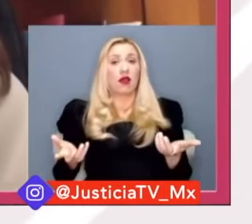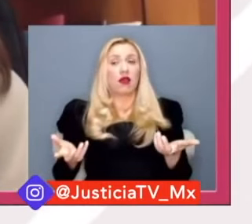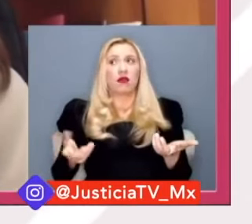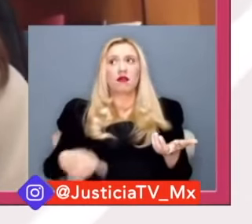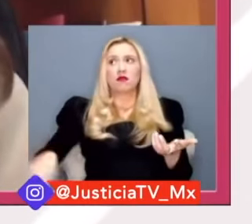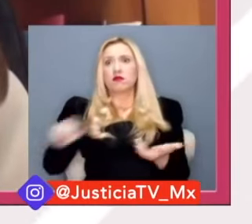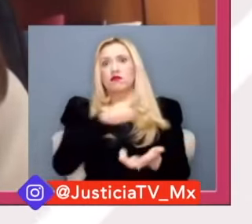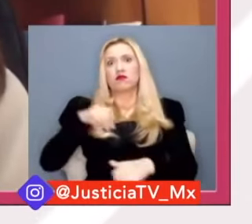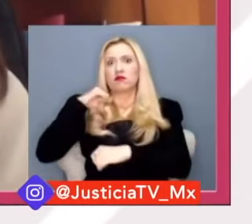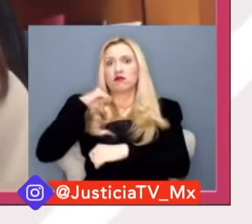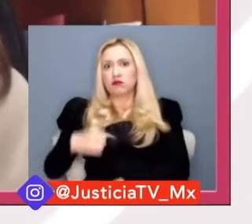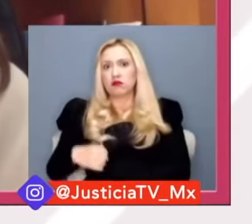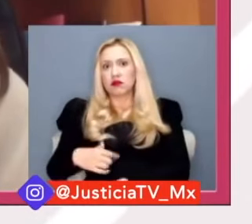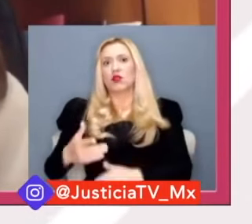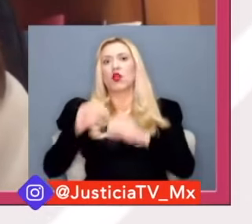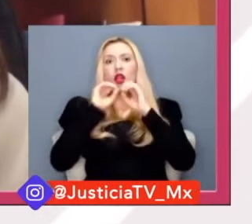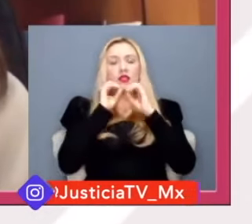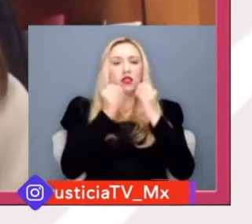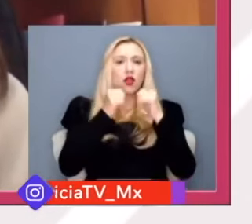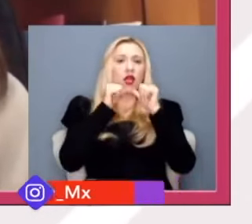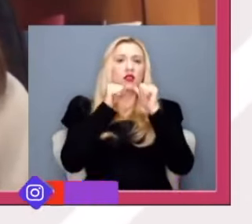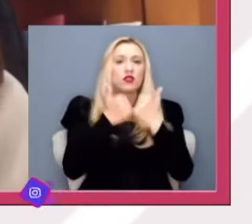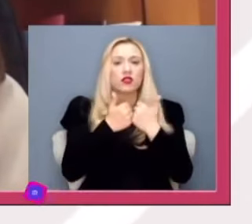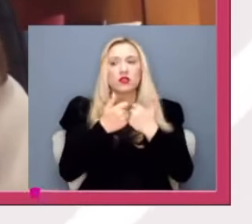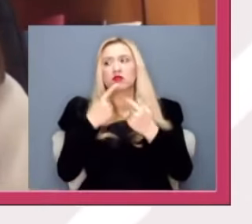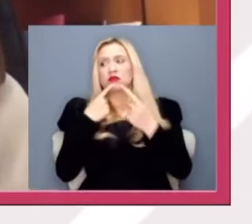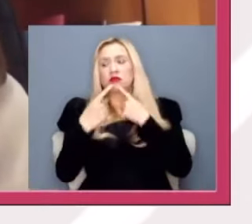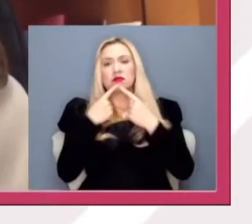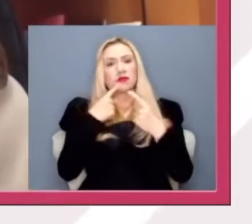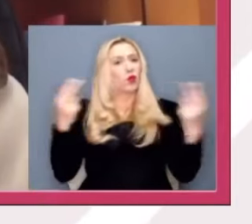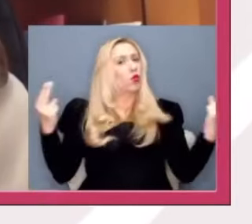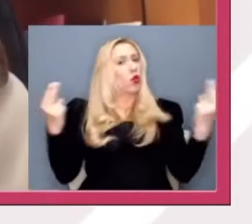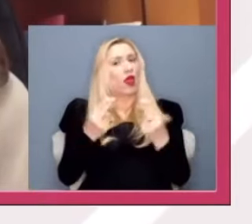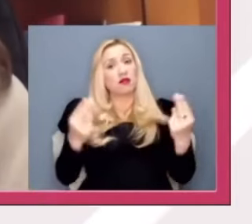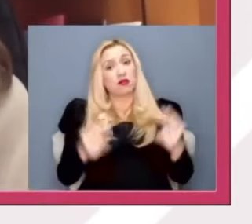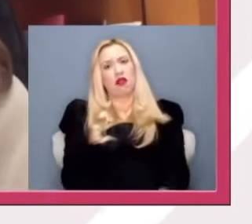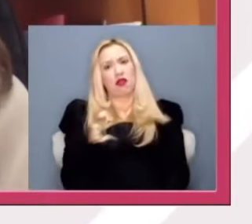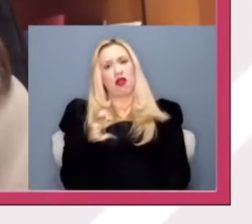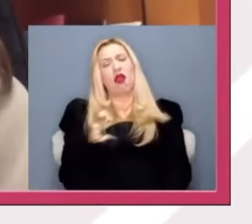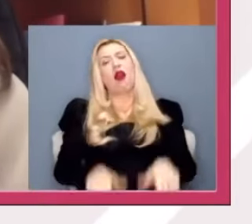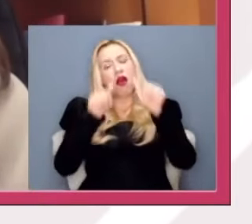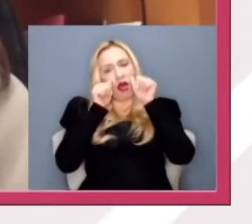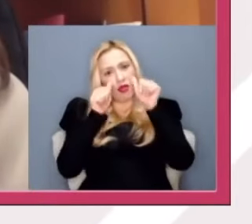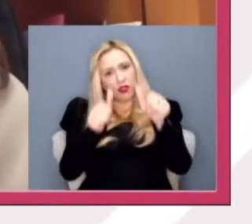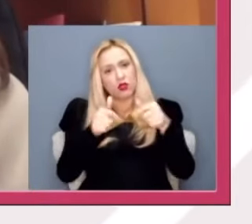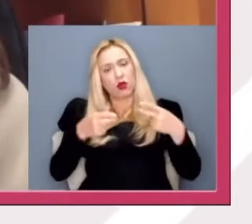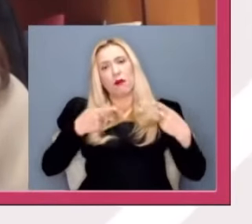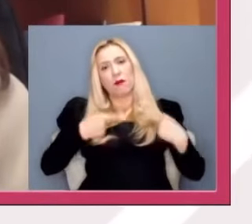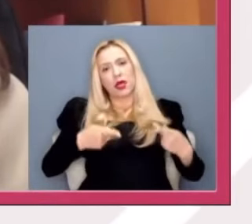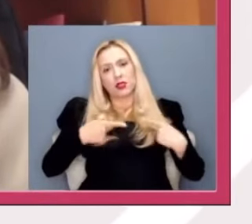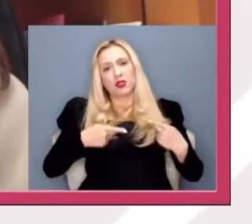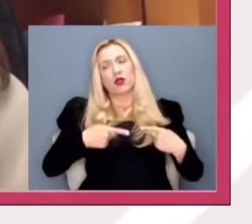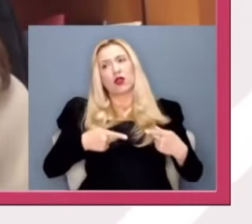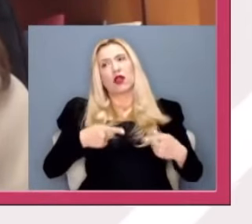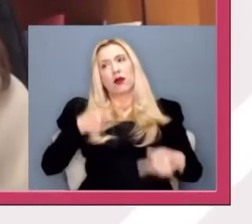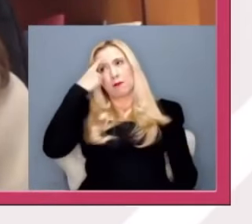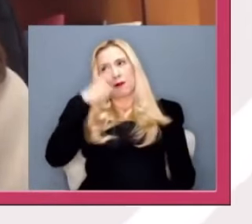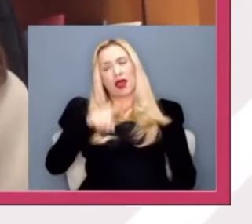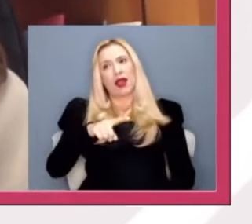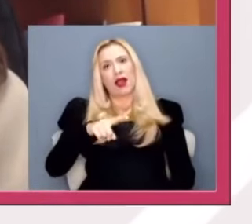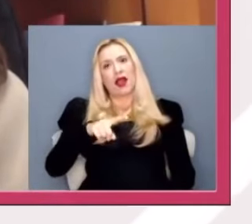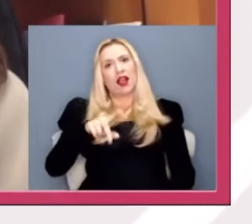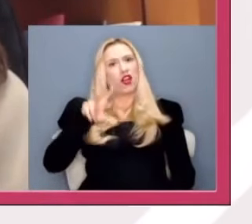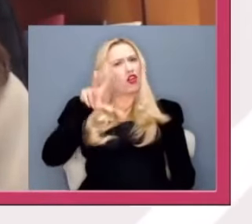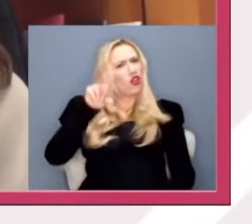obligan tanto a las autoridades como a las organizaciones a tomar medidas de urgencia para atender a las personas,